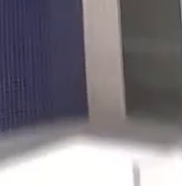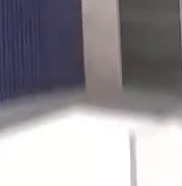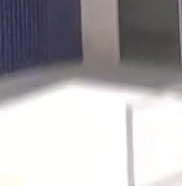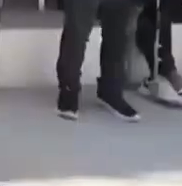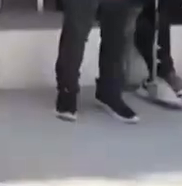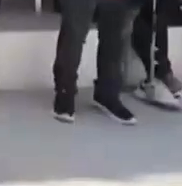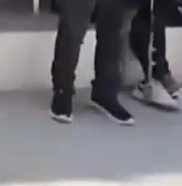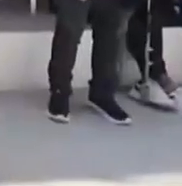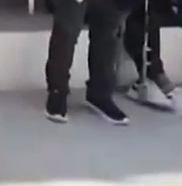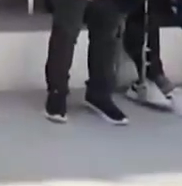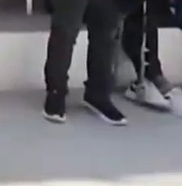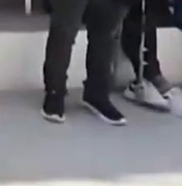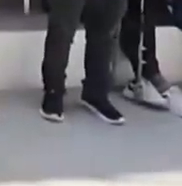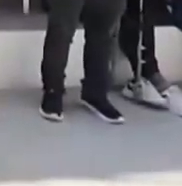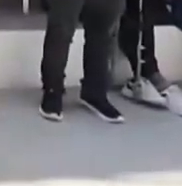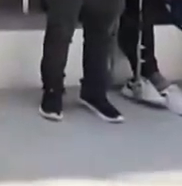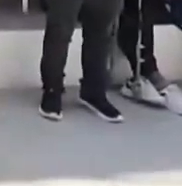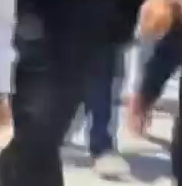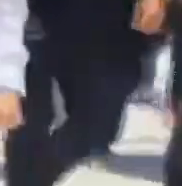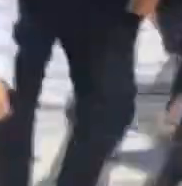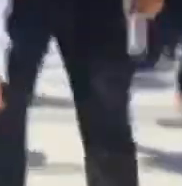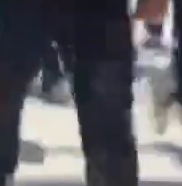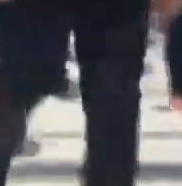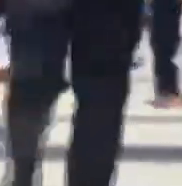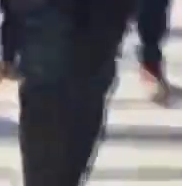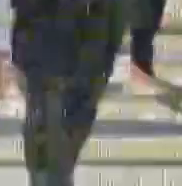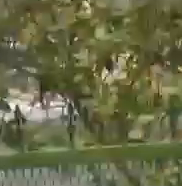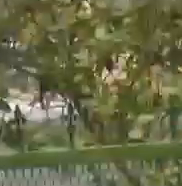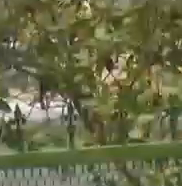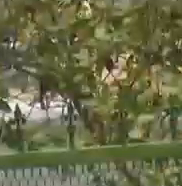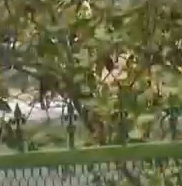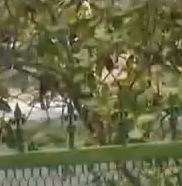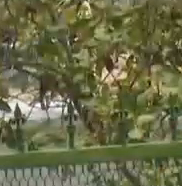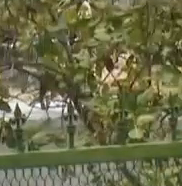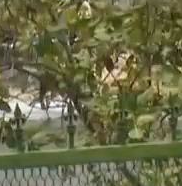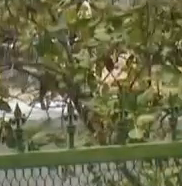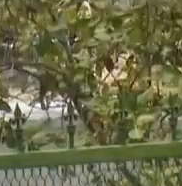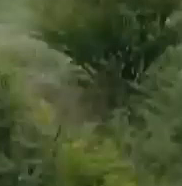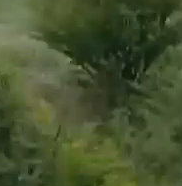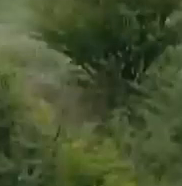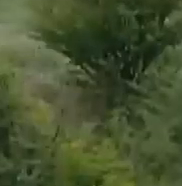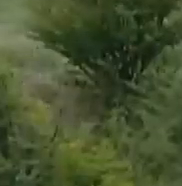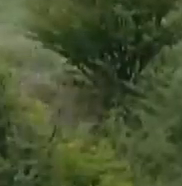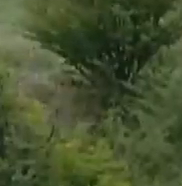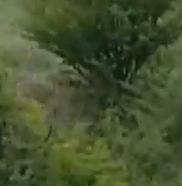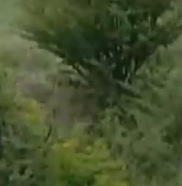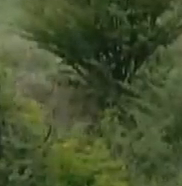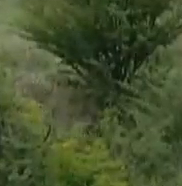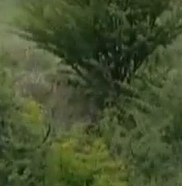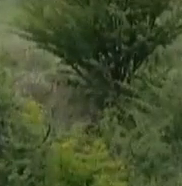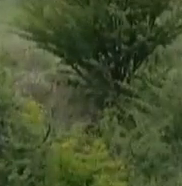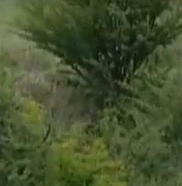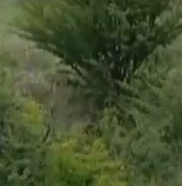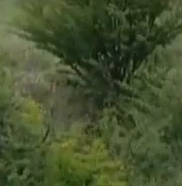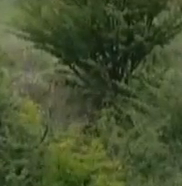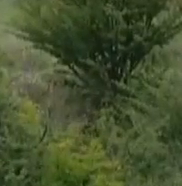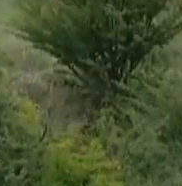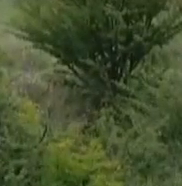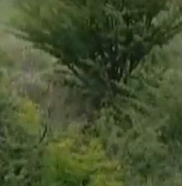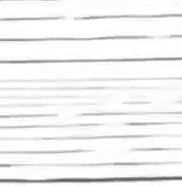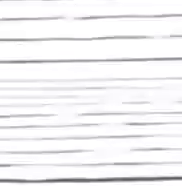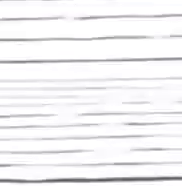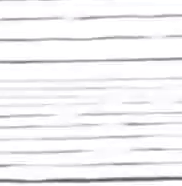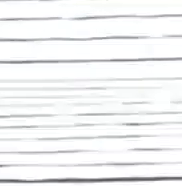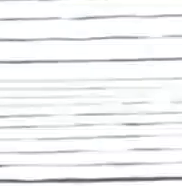2024 es la inauguración de la primera etapa de cu2 un ecocampus diseñado para la formación en ingenierías Y ciencias